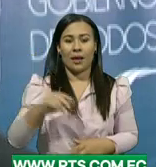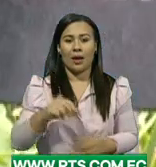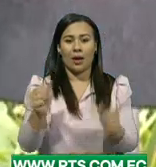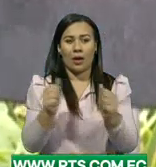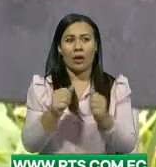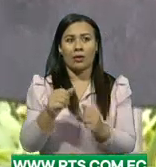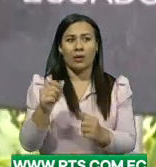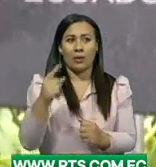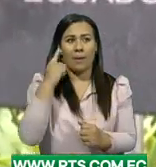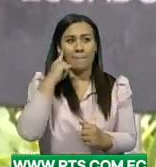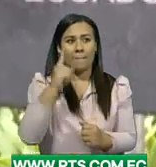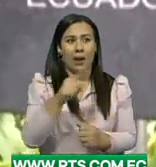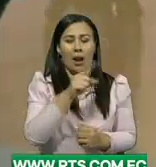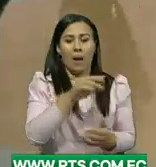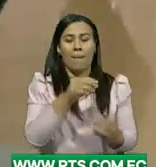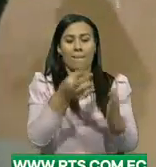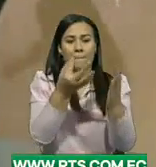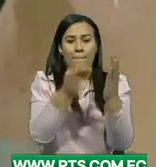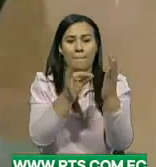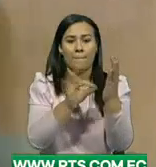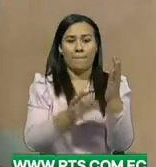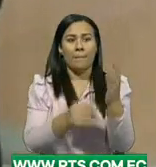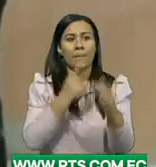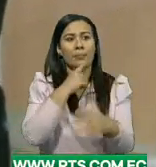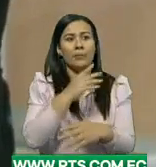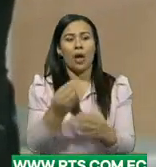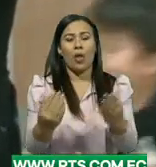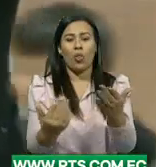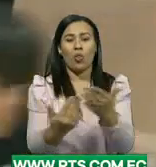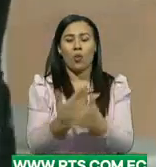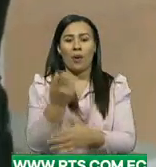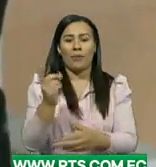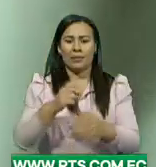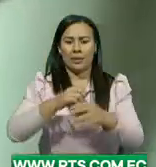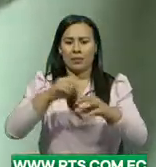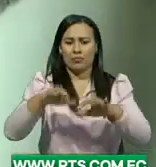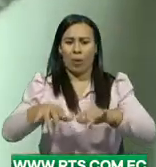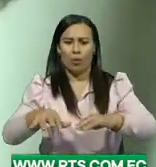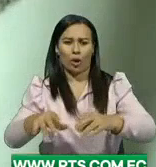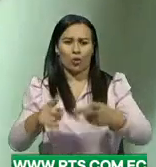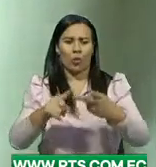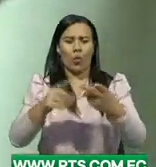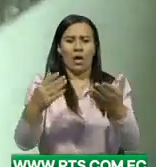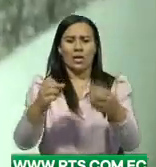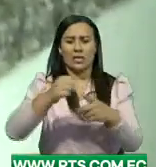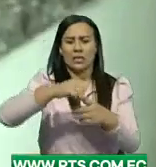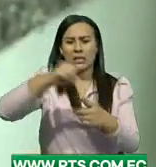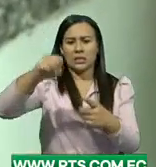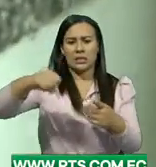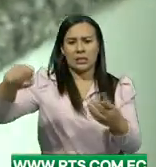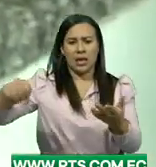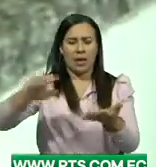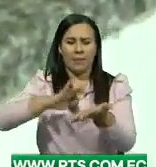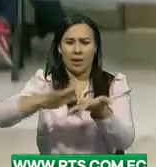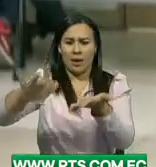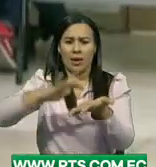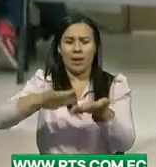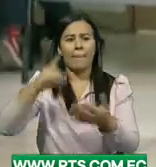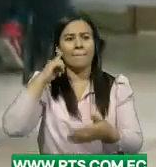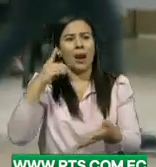33.155.763.24. Dentro de este proyecto se incluye también la renovación tecnológica para la emisión de la cédula de